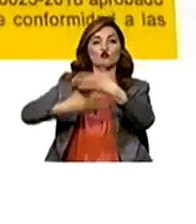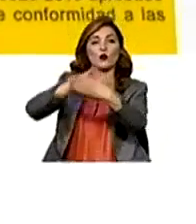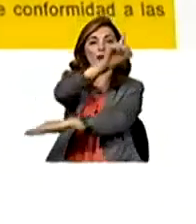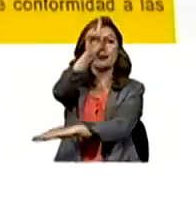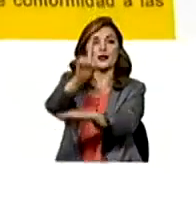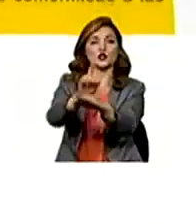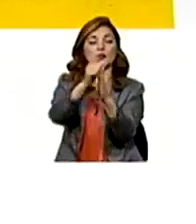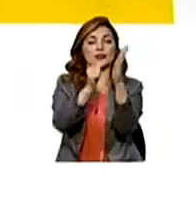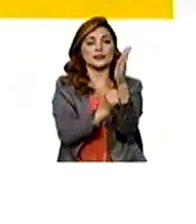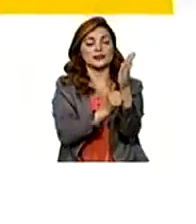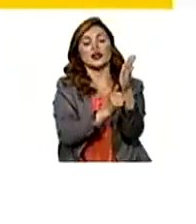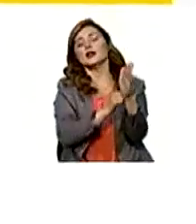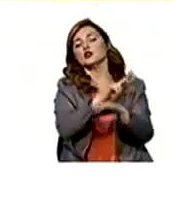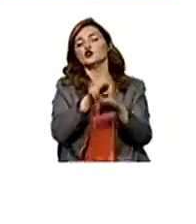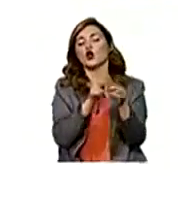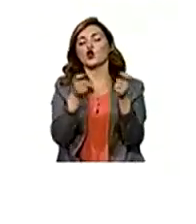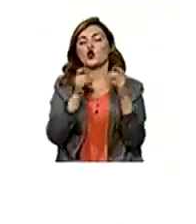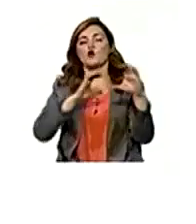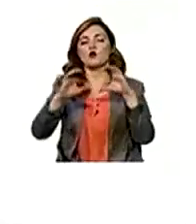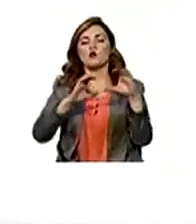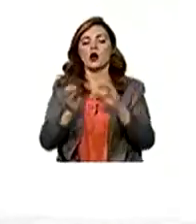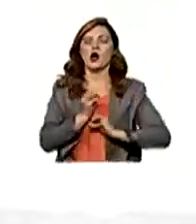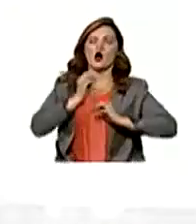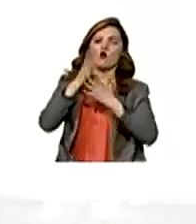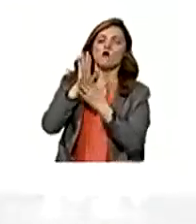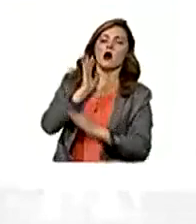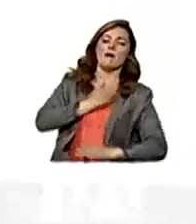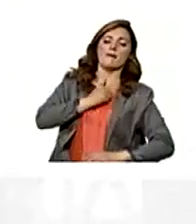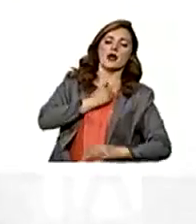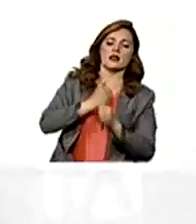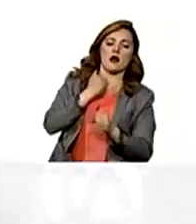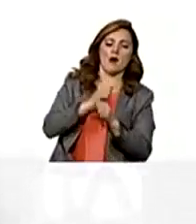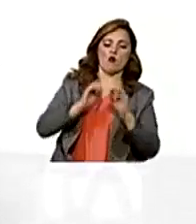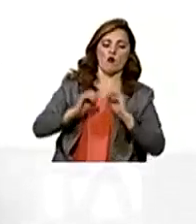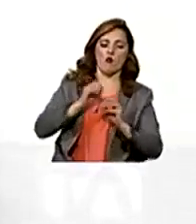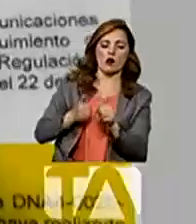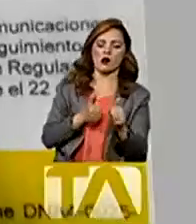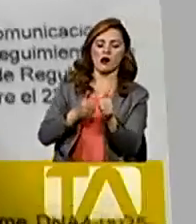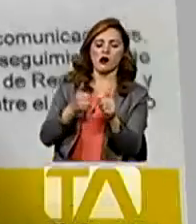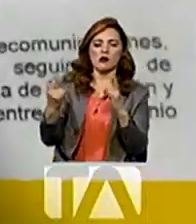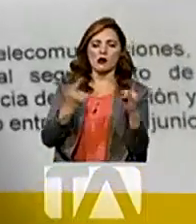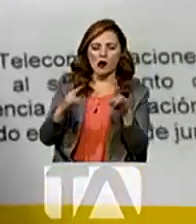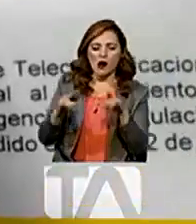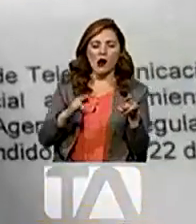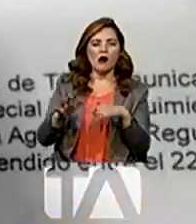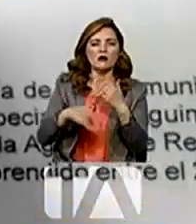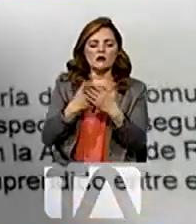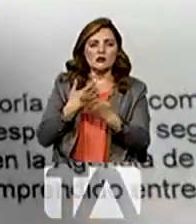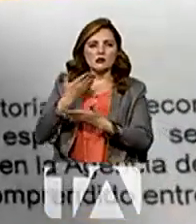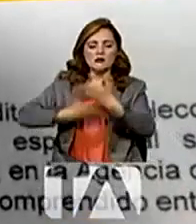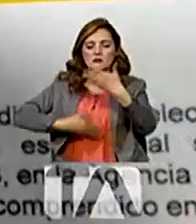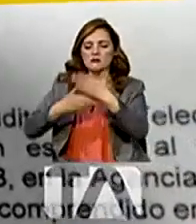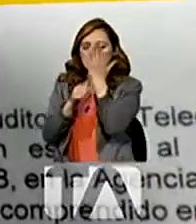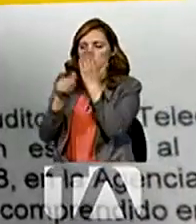de Arcotel, Edwin Almeida, informando sobre su trabajo de seguimiento al informe de frecuencias. Ese otro oficio lo dirigió al ministro